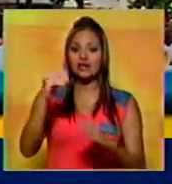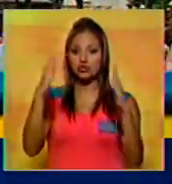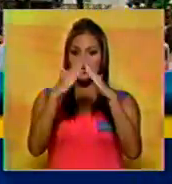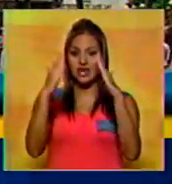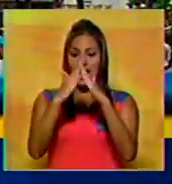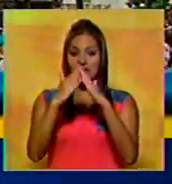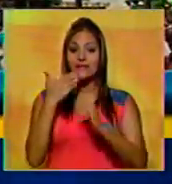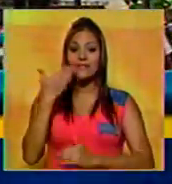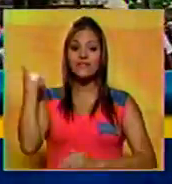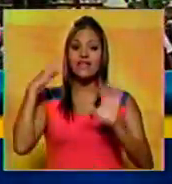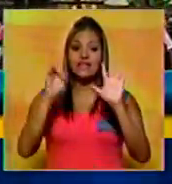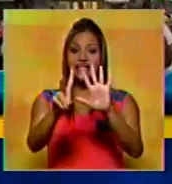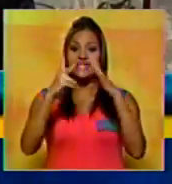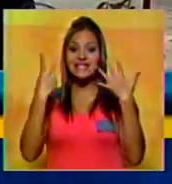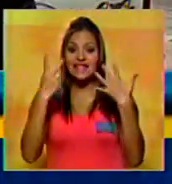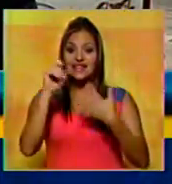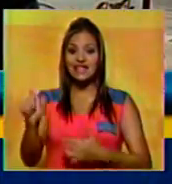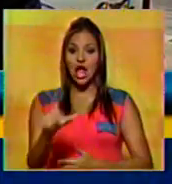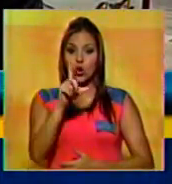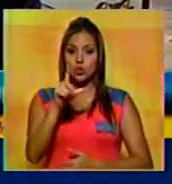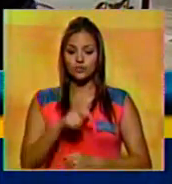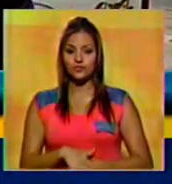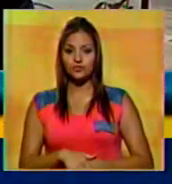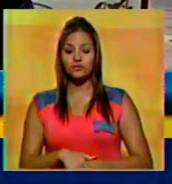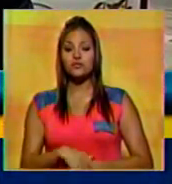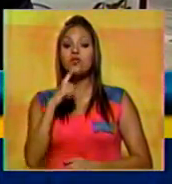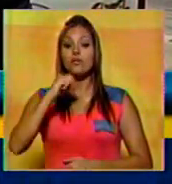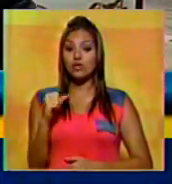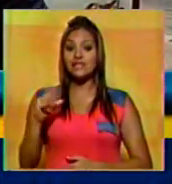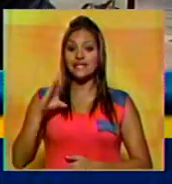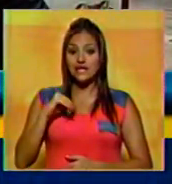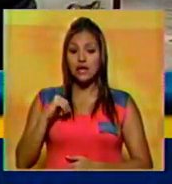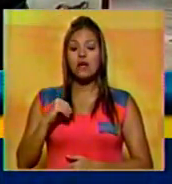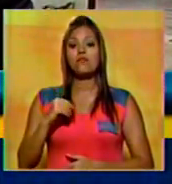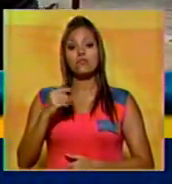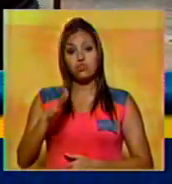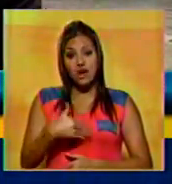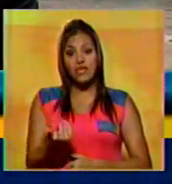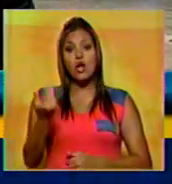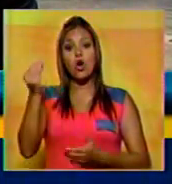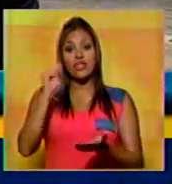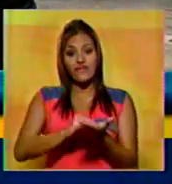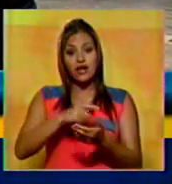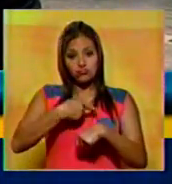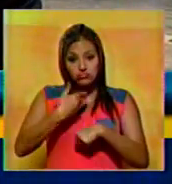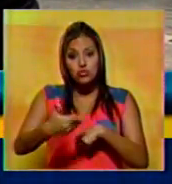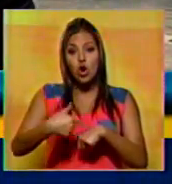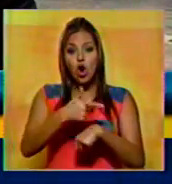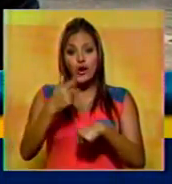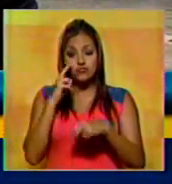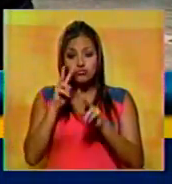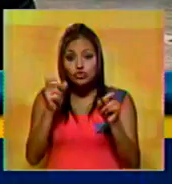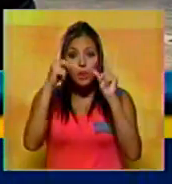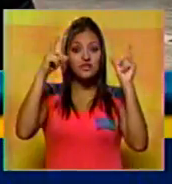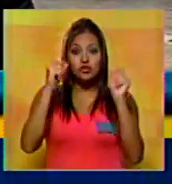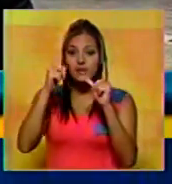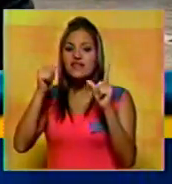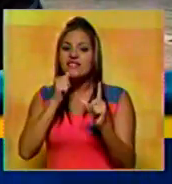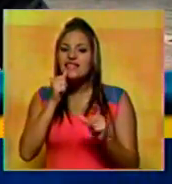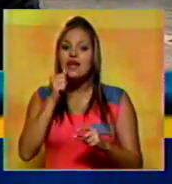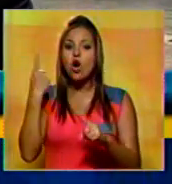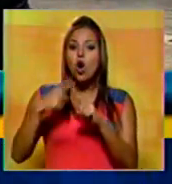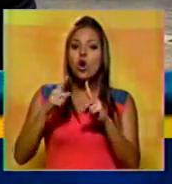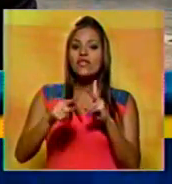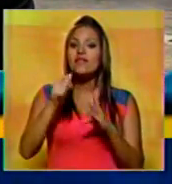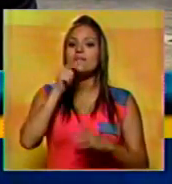el pasado 17 de julio la policía científica no descarta en las próximas horas realizar otros allanamientos en la gran Caracas hasta dar con el paradero de los